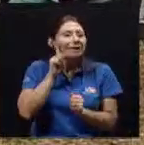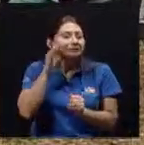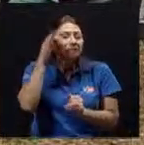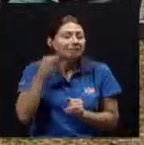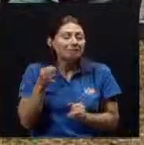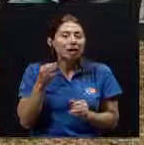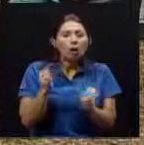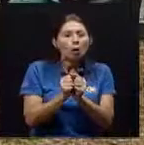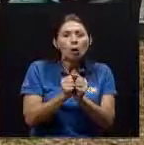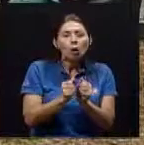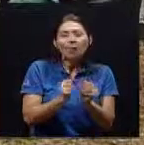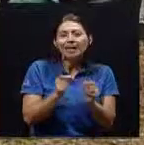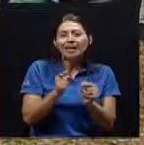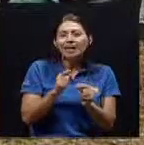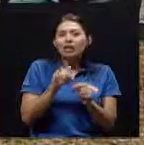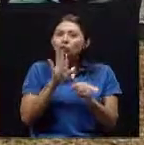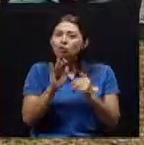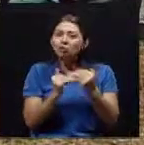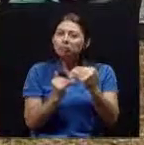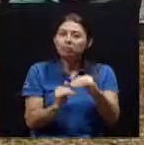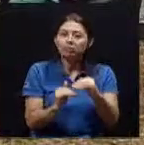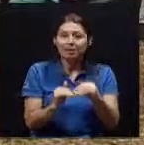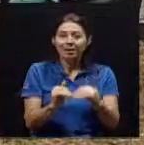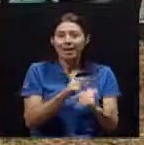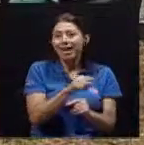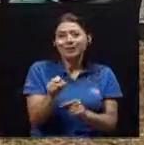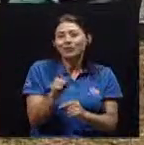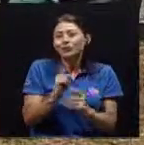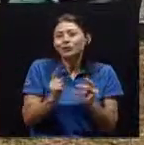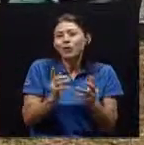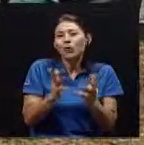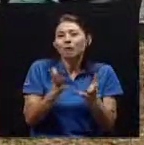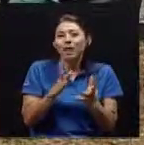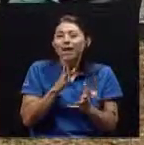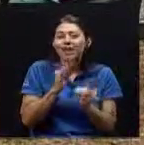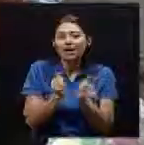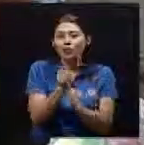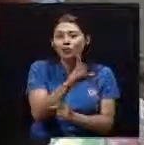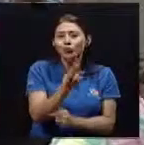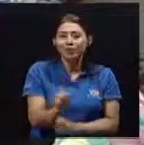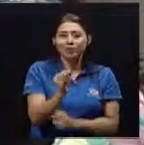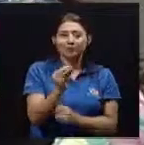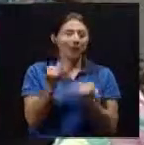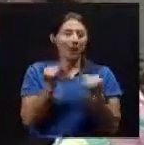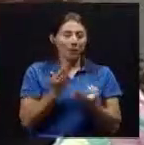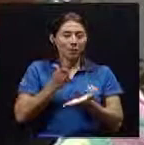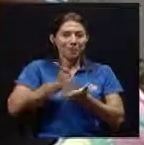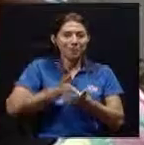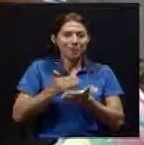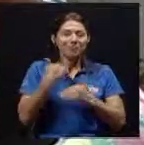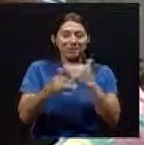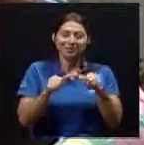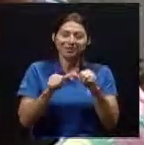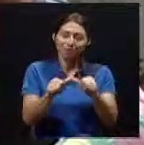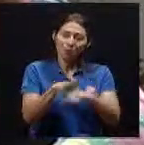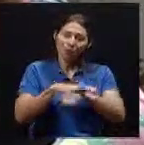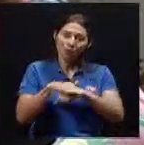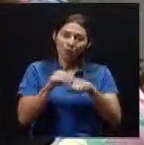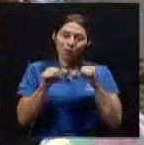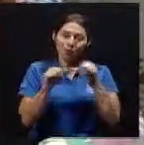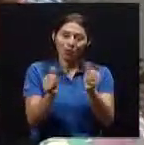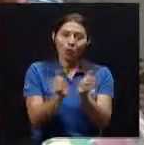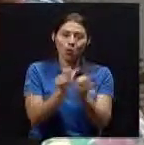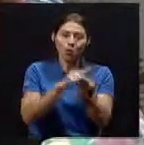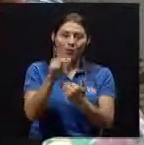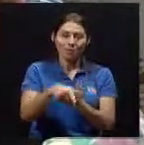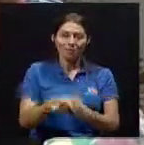nivel sexual, no se atreven a hablar con los chicos, ¿verdad? Bueno, en este momento tenemos que hacer una pausa, ya regresamos, por favor